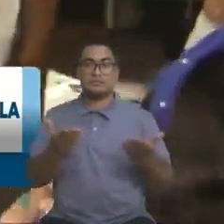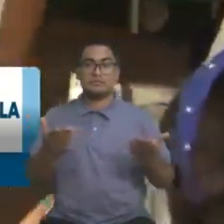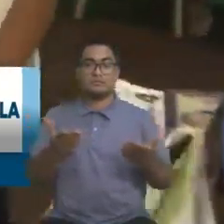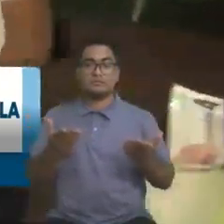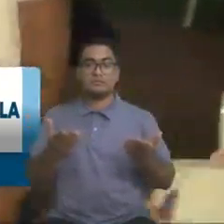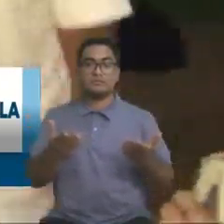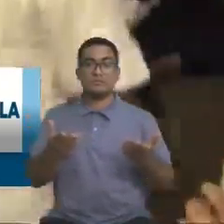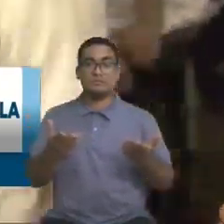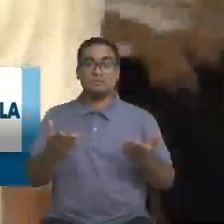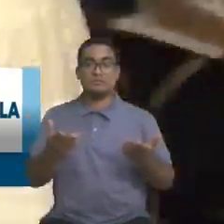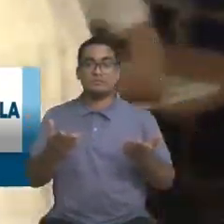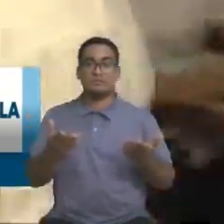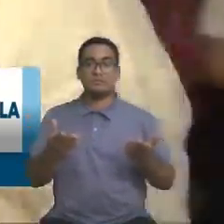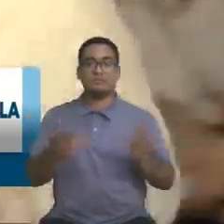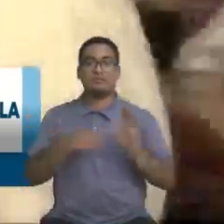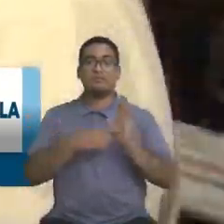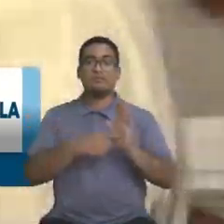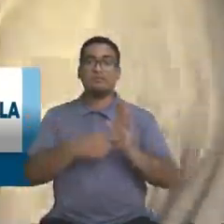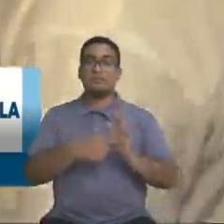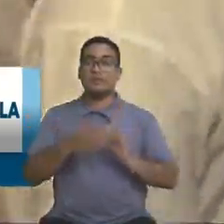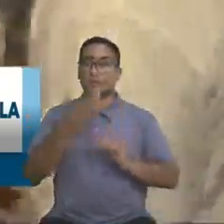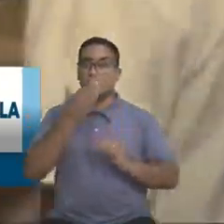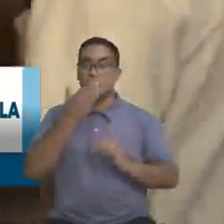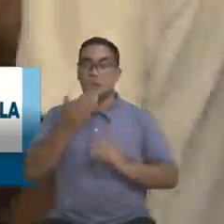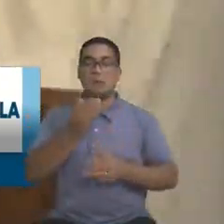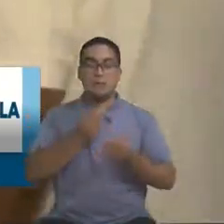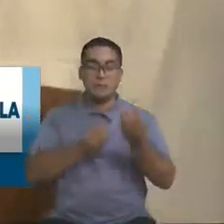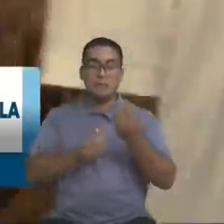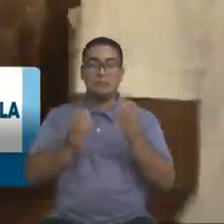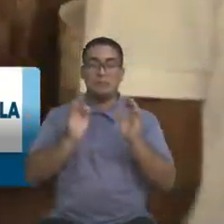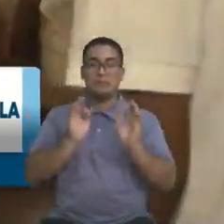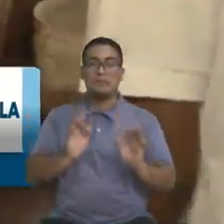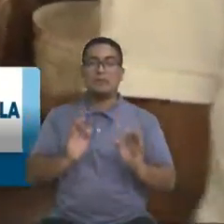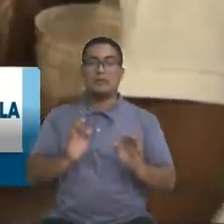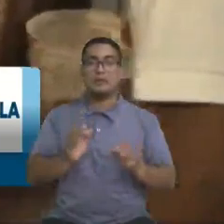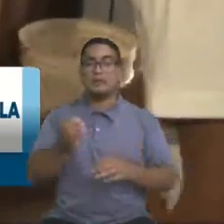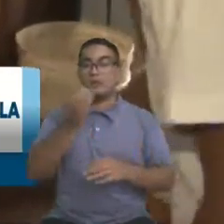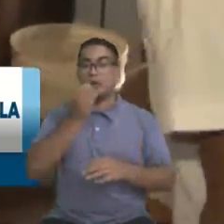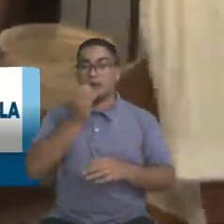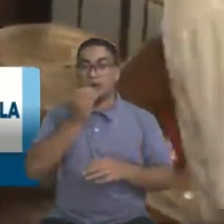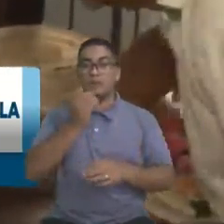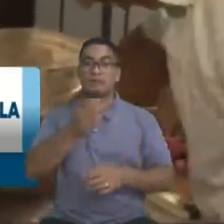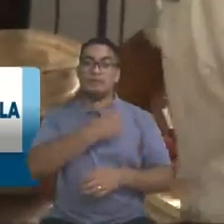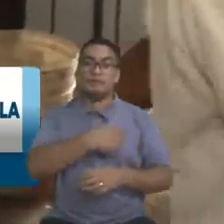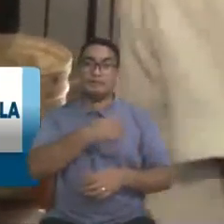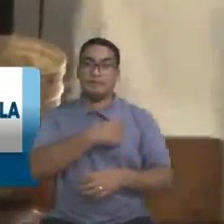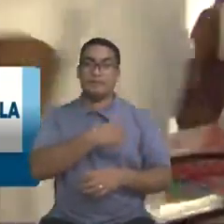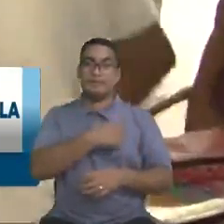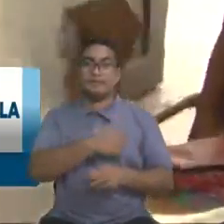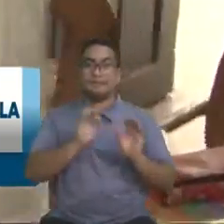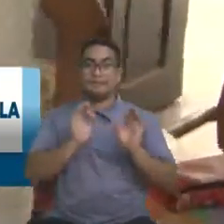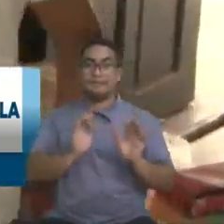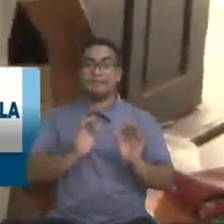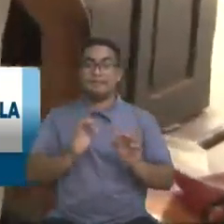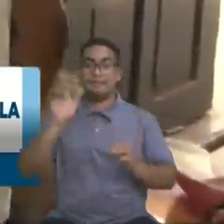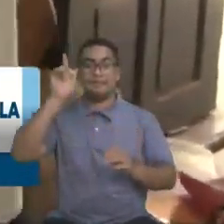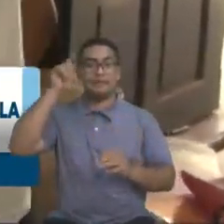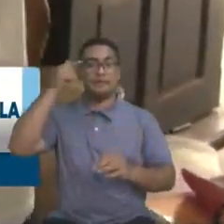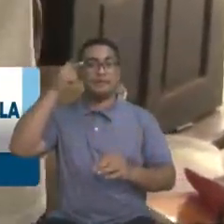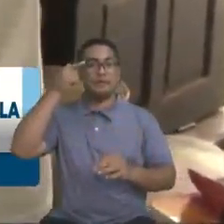madre durante el embarazo, ¿verdad? En los colegios, ya son los niños de preescolar, primero a sexto grado,